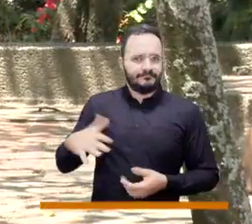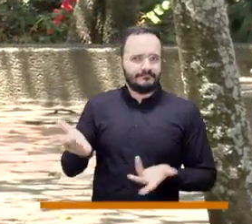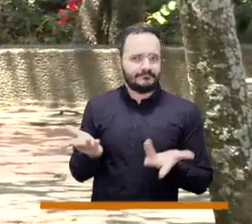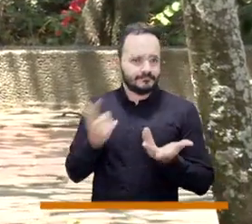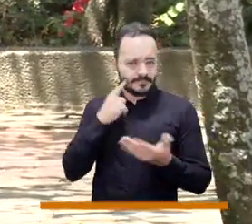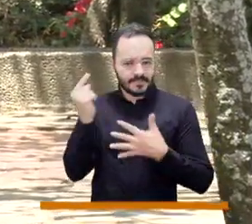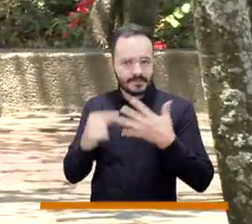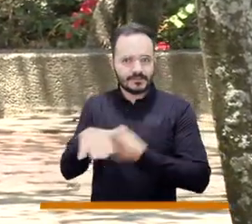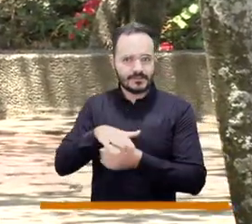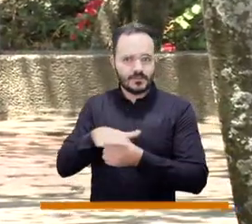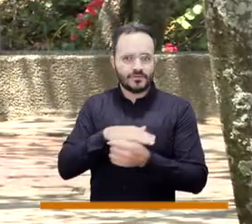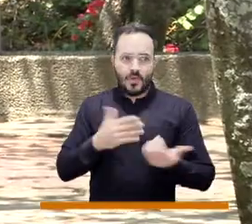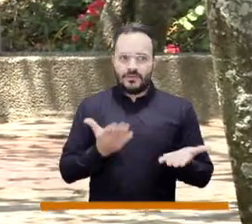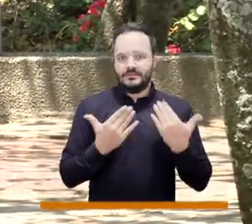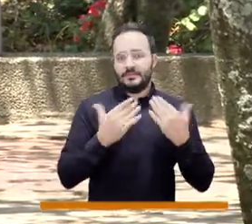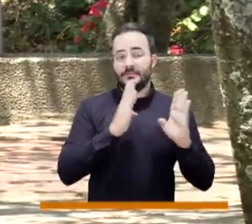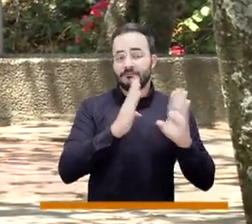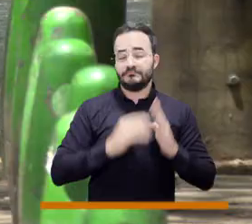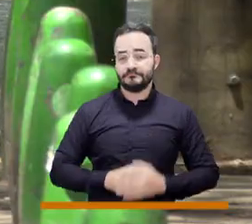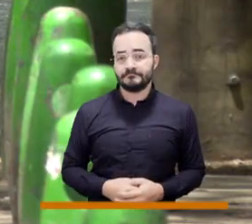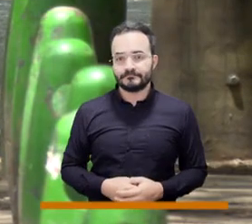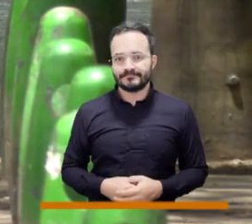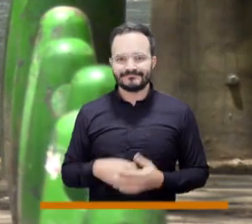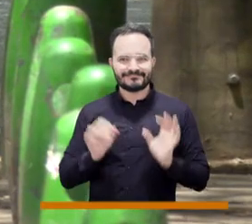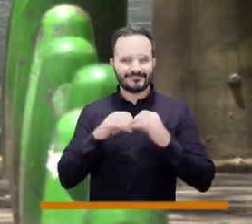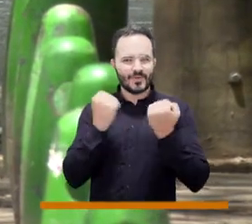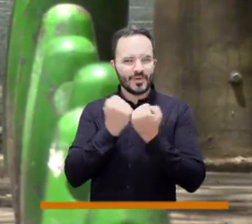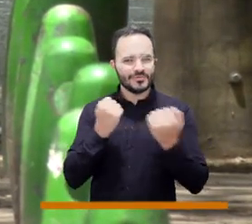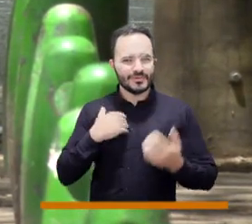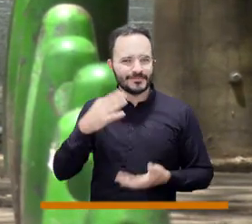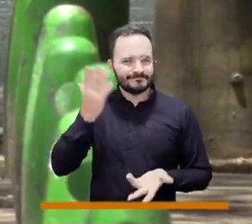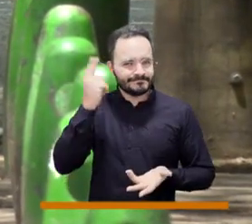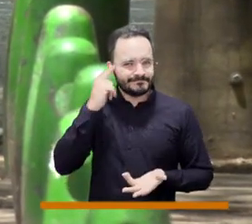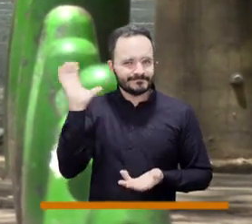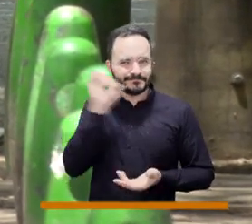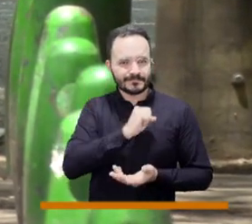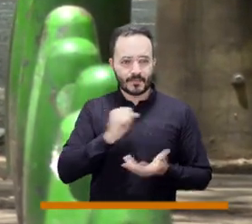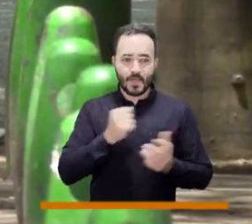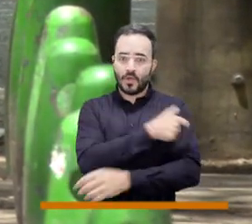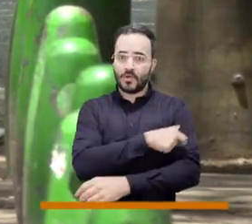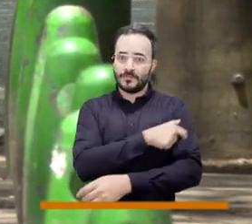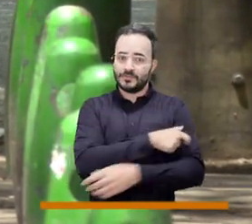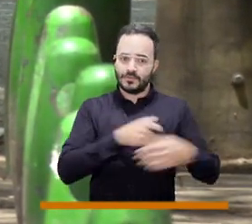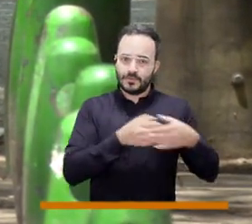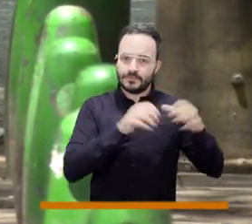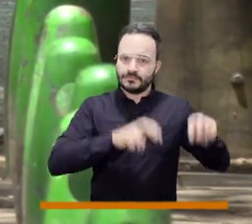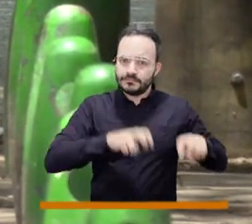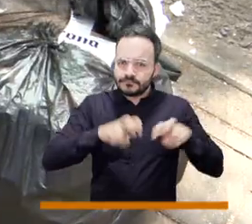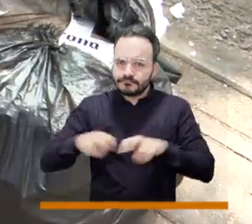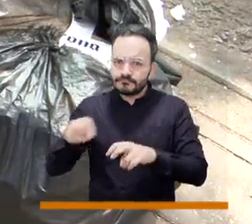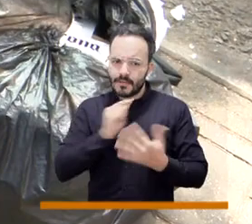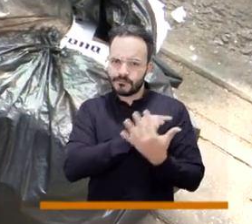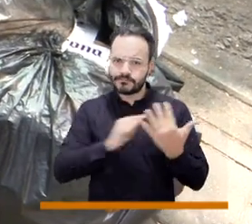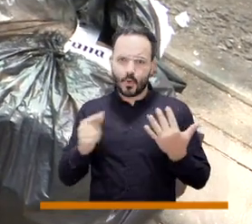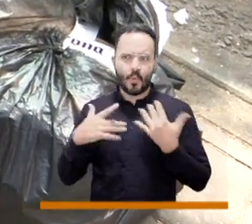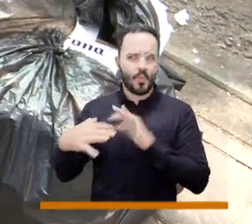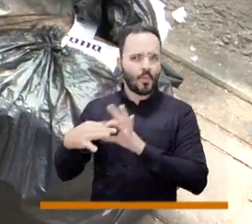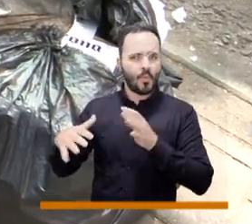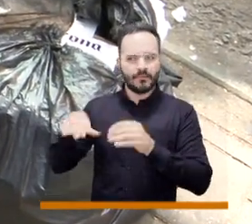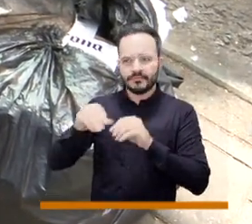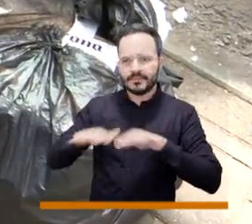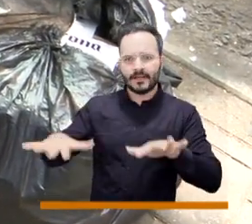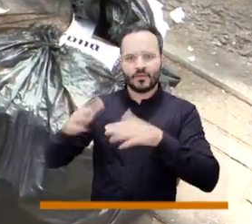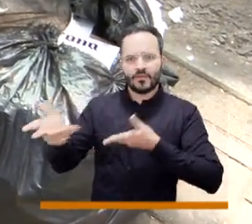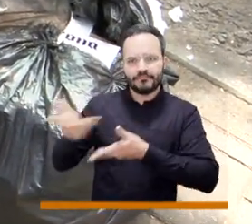al distrito, a la administración y decirle, hey, ojo, acá está pasando, préstenos atención. El Consejo de Medellín, a través de sus comisiones